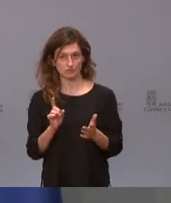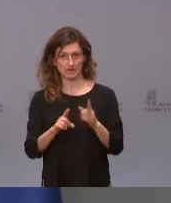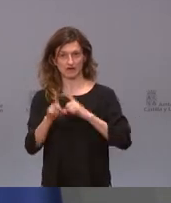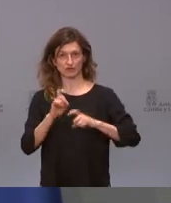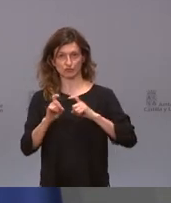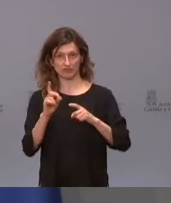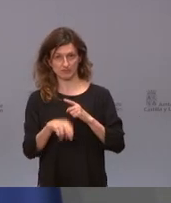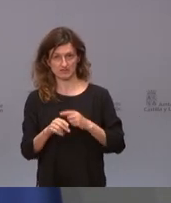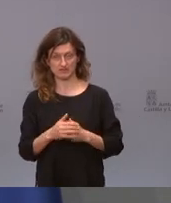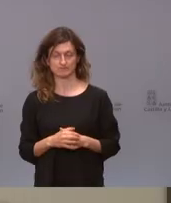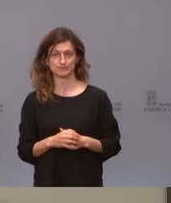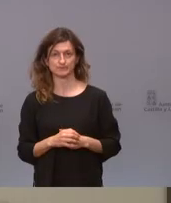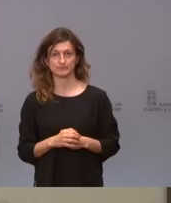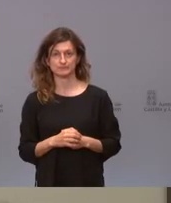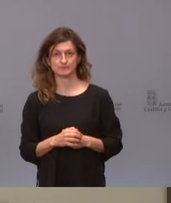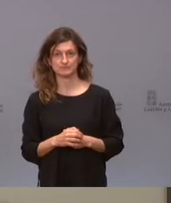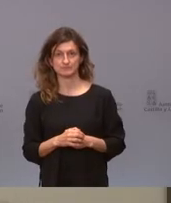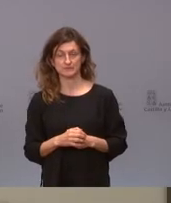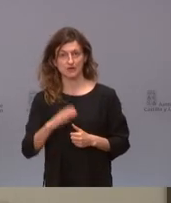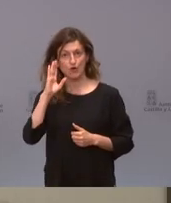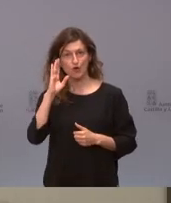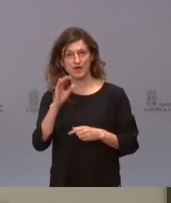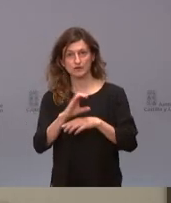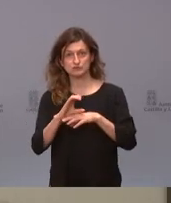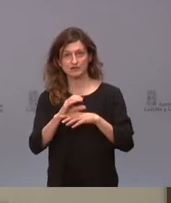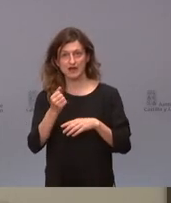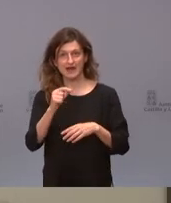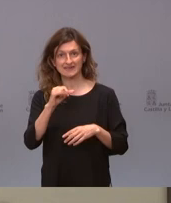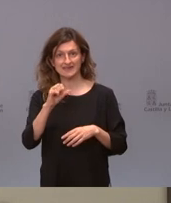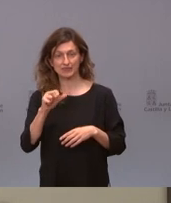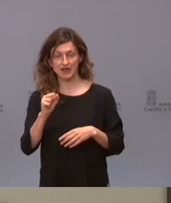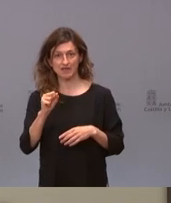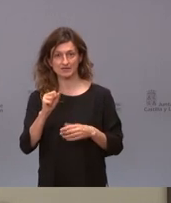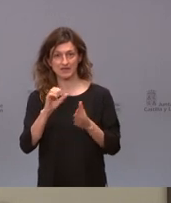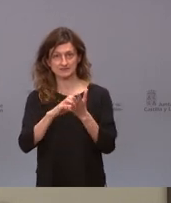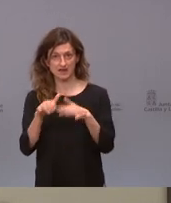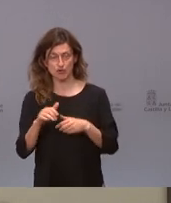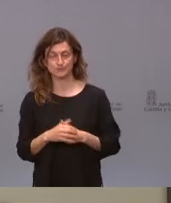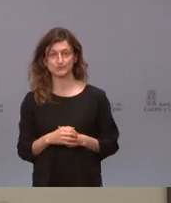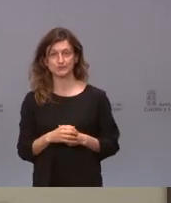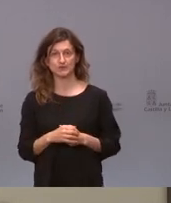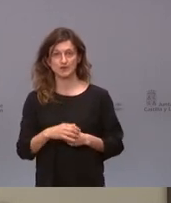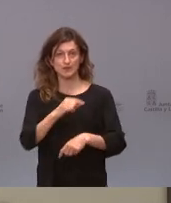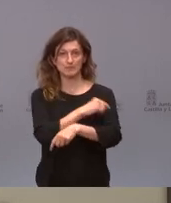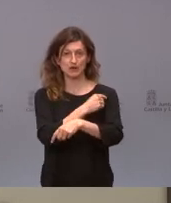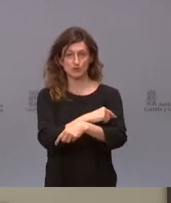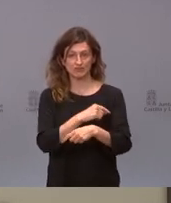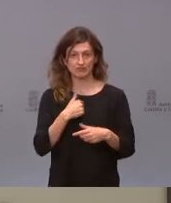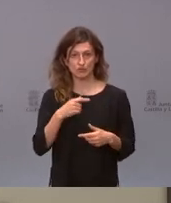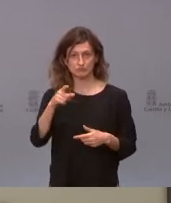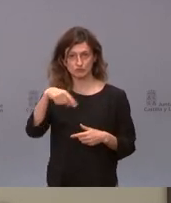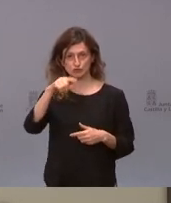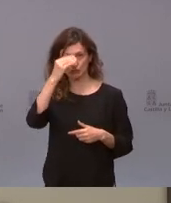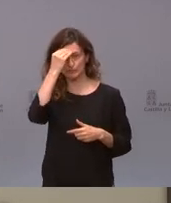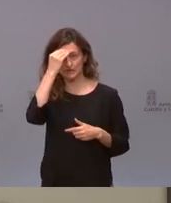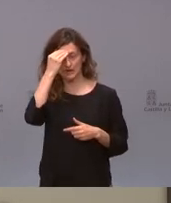estos momentos buenas y alessandra del español noticias de castilla y león' en cuanto a la vacunación están satisfechos ahora